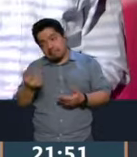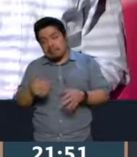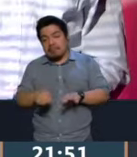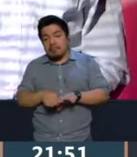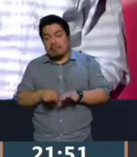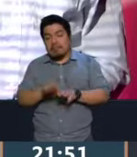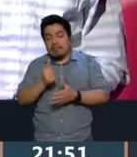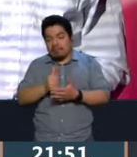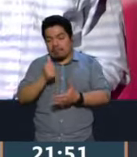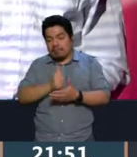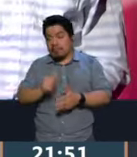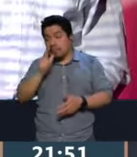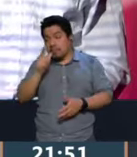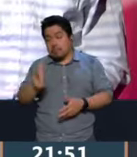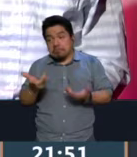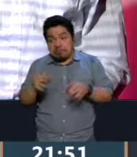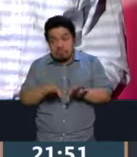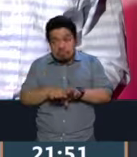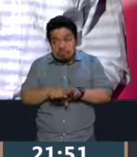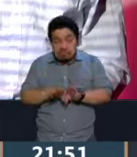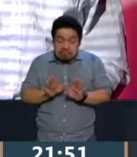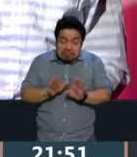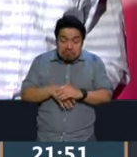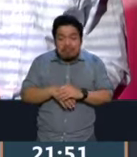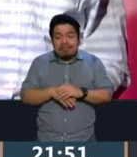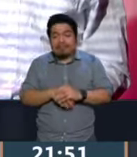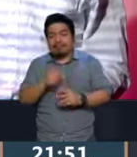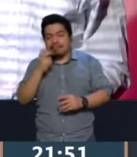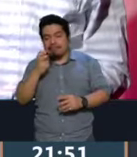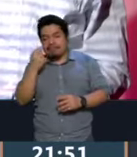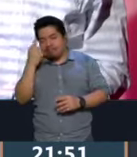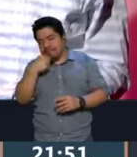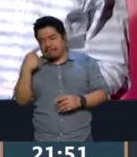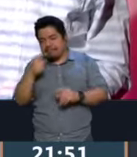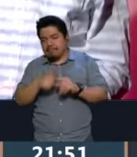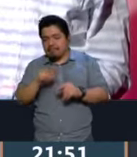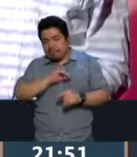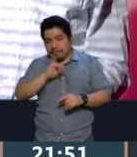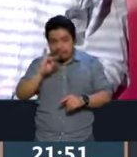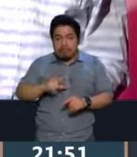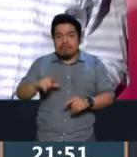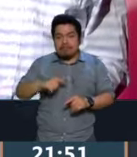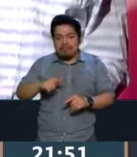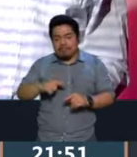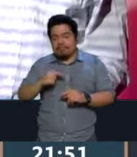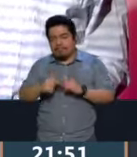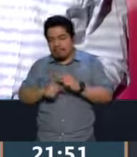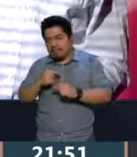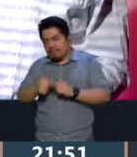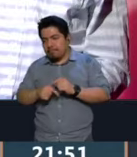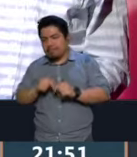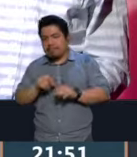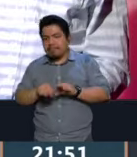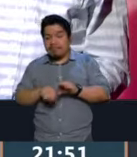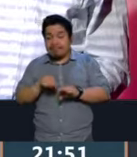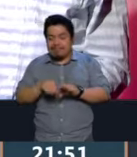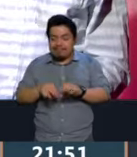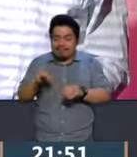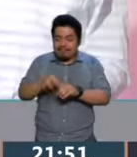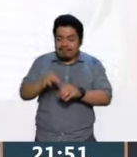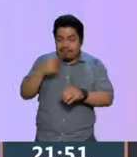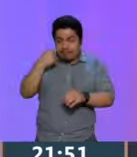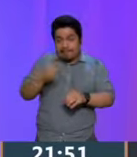ciudad más iluminada? Pero pues justamente es eso, ¿no? O sea, hemos visto que el jefe de gobierno sí está metiendo las manos en el proceso electoral,